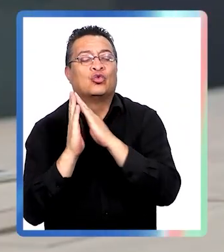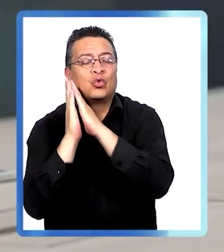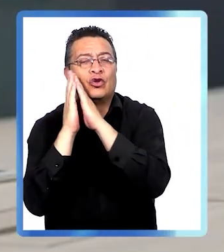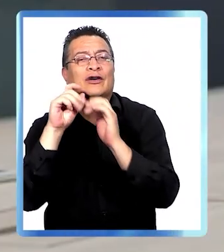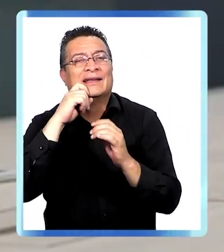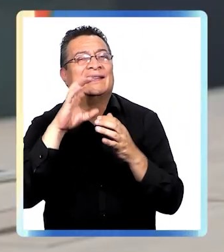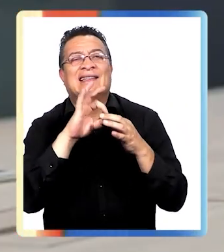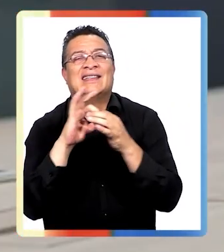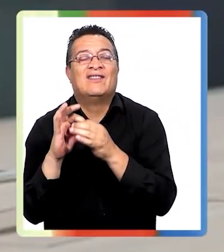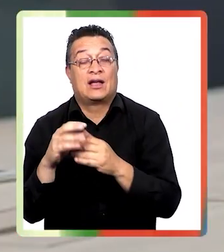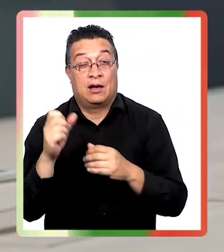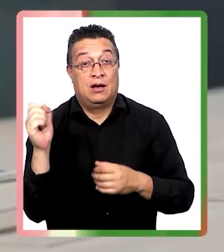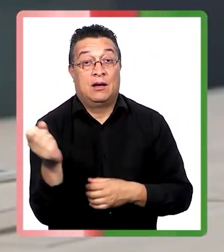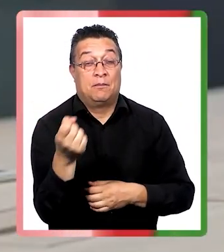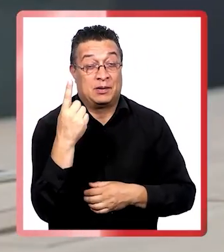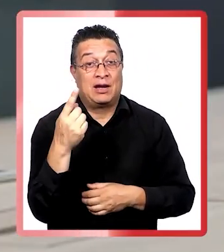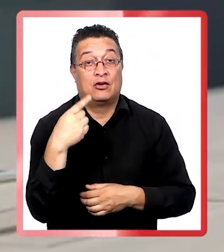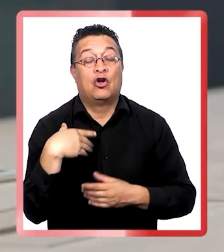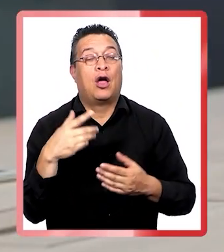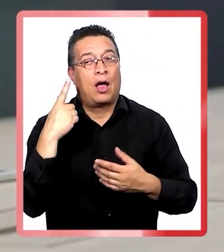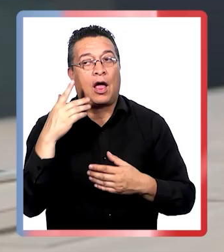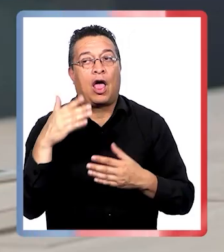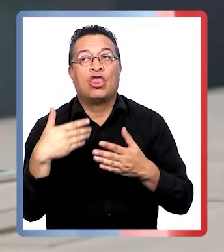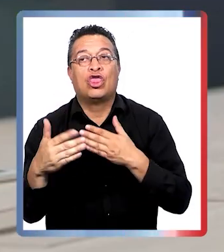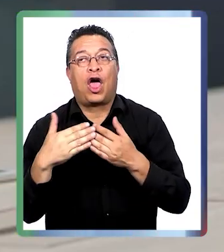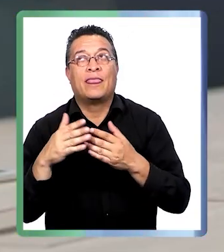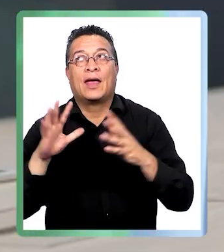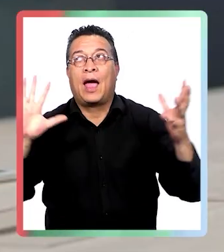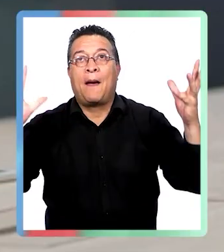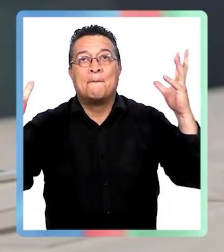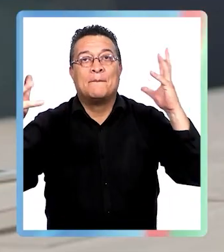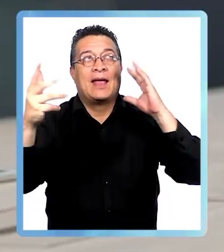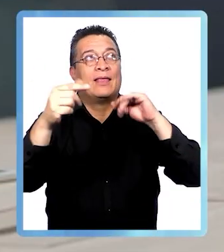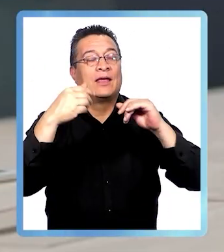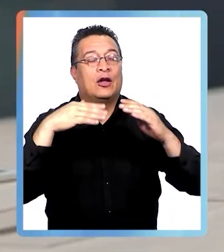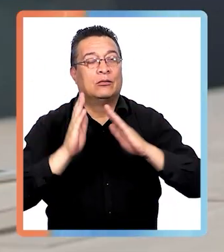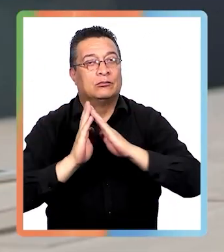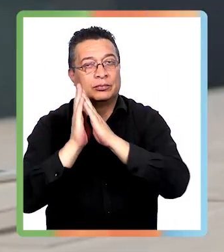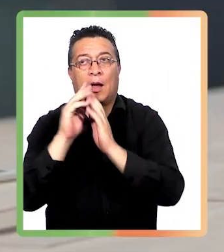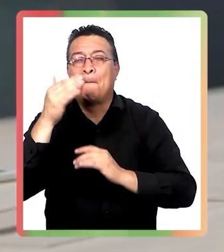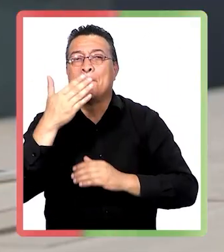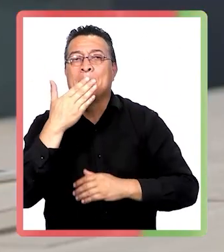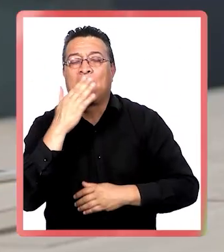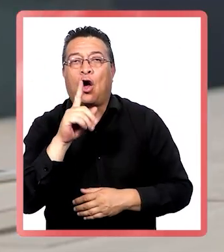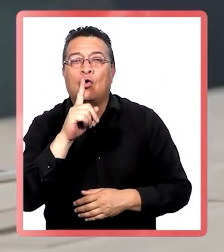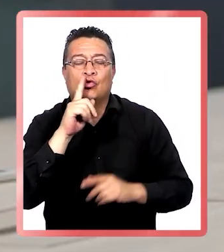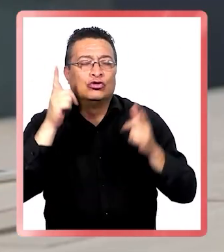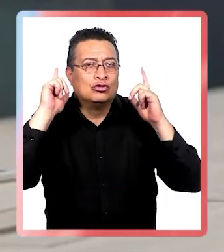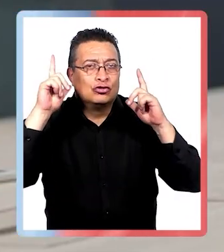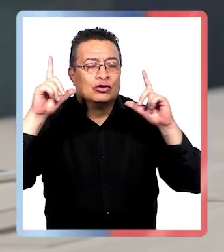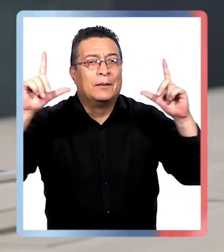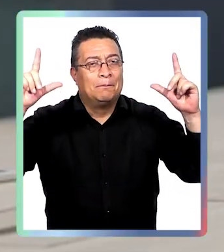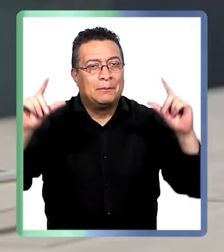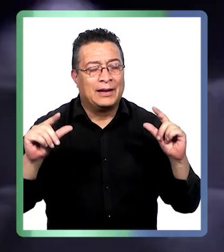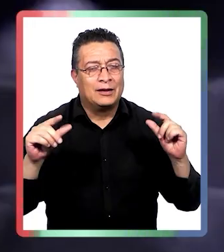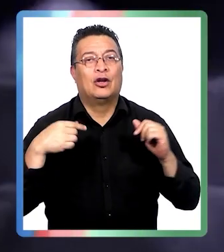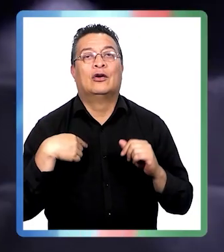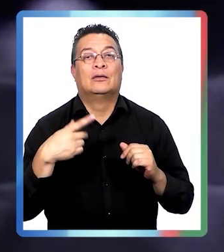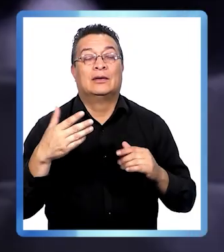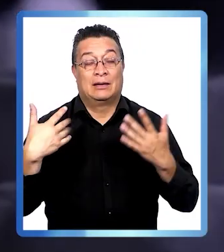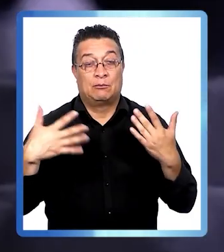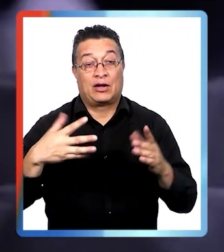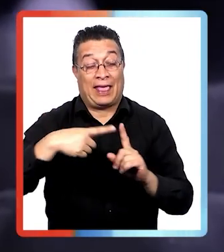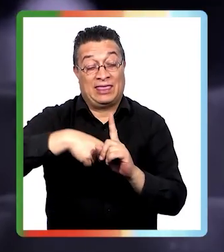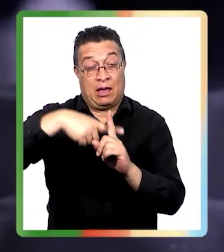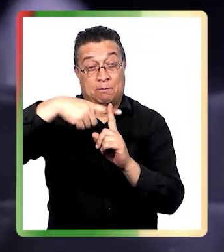esta higiene del sueño? Primero, el ambiente donde nos dormimos. Ojalá que sea algo más bien silencioso. Importante,